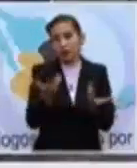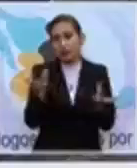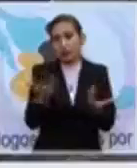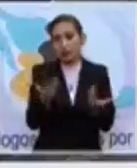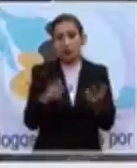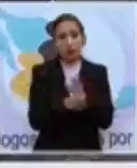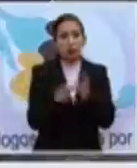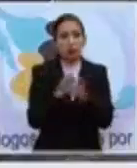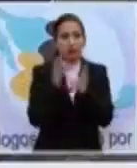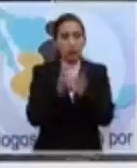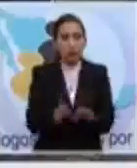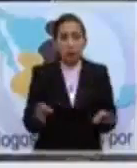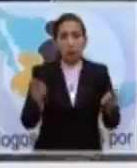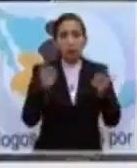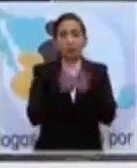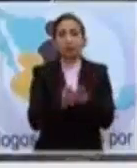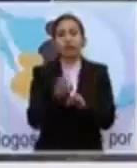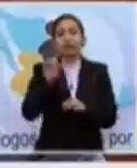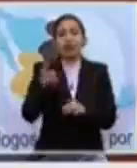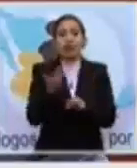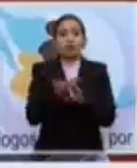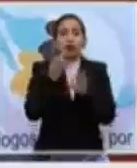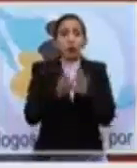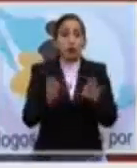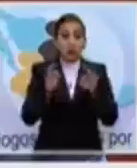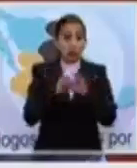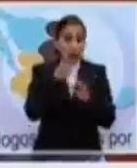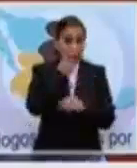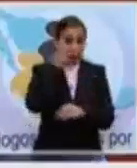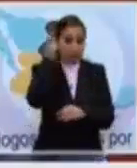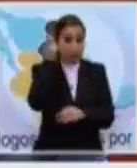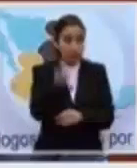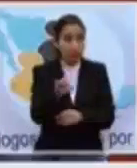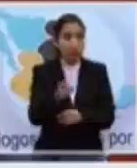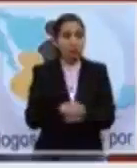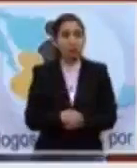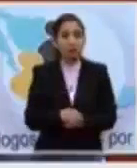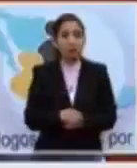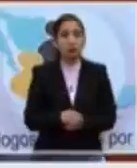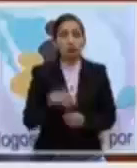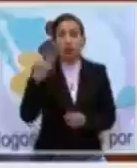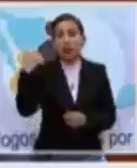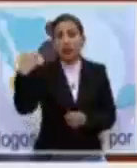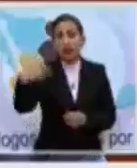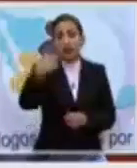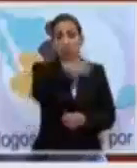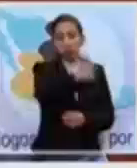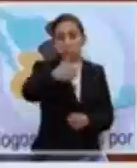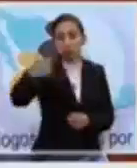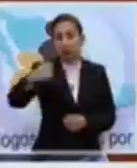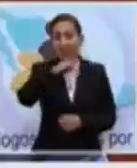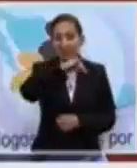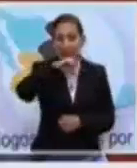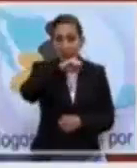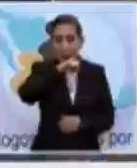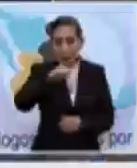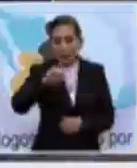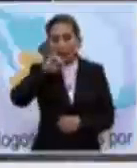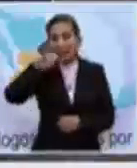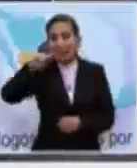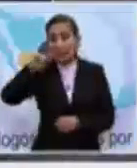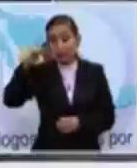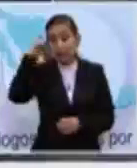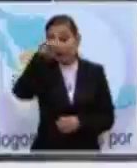en forma muy importante. Es muy importante resaltar que cada institución, como el IMSS y el ISSSTE, tiene